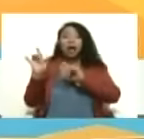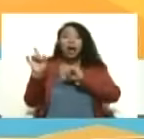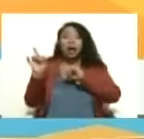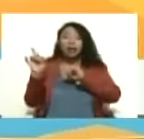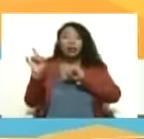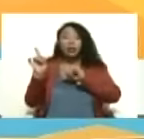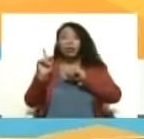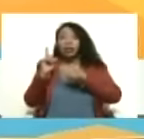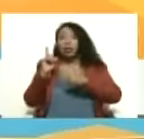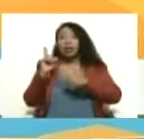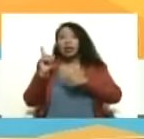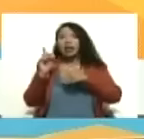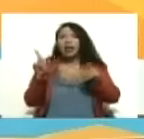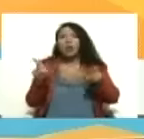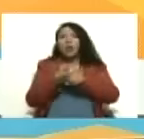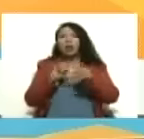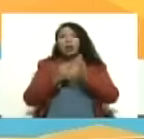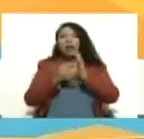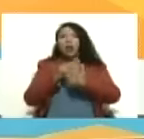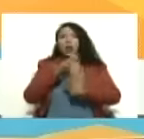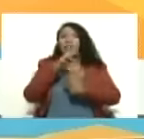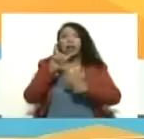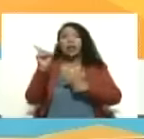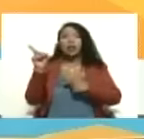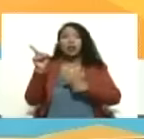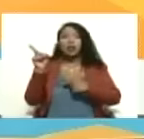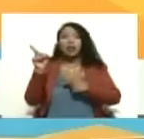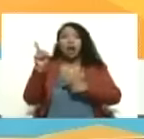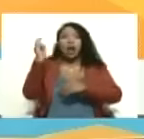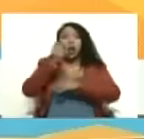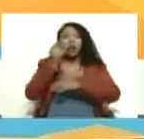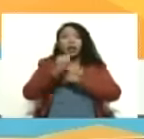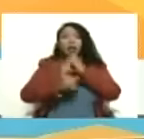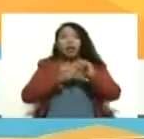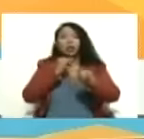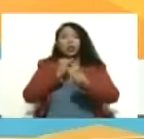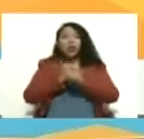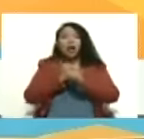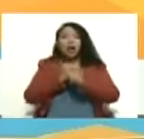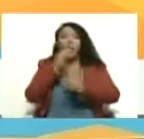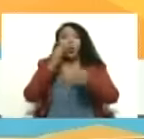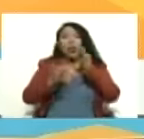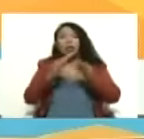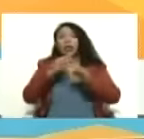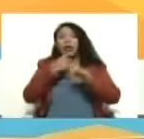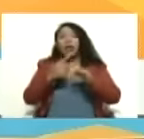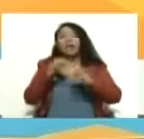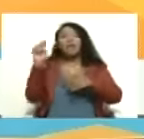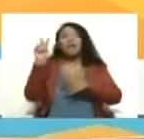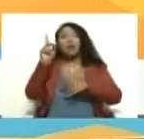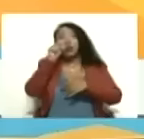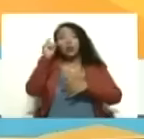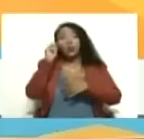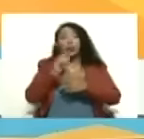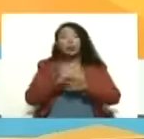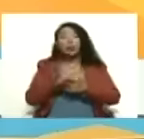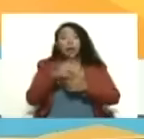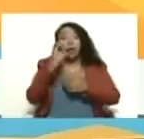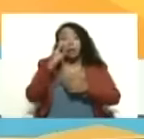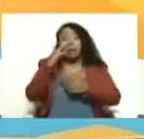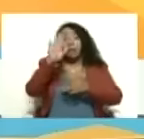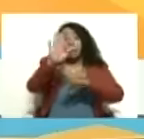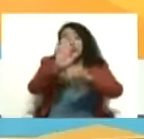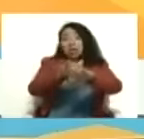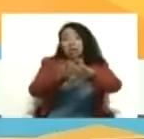barbarie un acto de barbarie más que la Corte Internacional de Justicia nos dijera a las venezolanas y a los venezolanos miren están